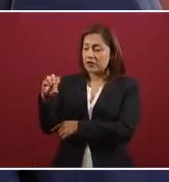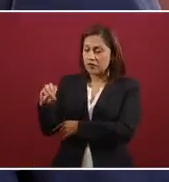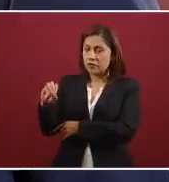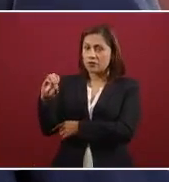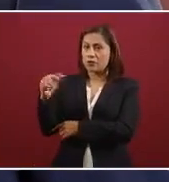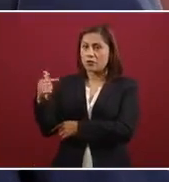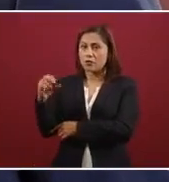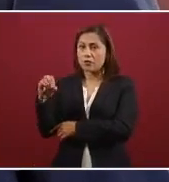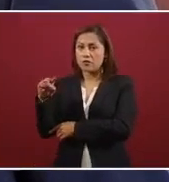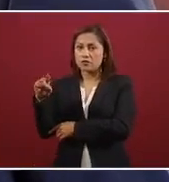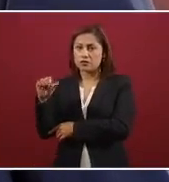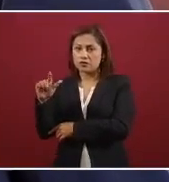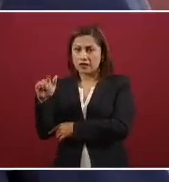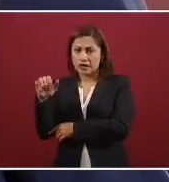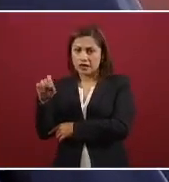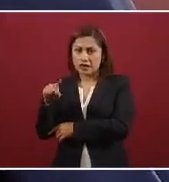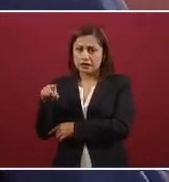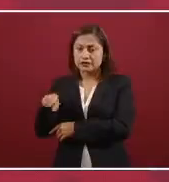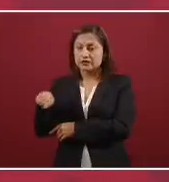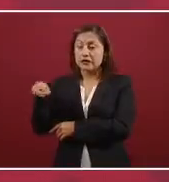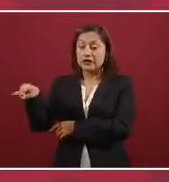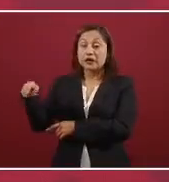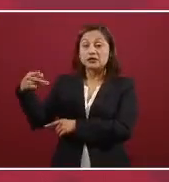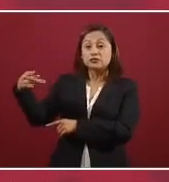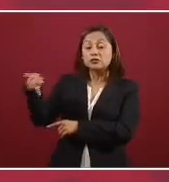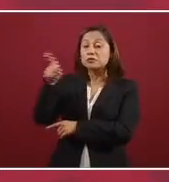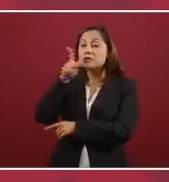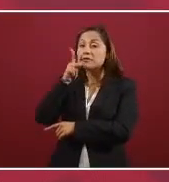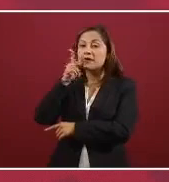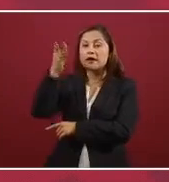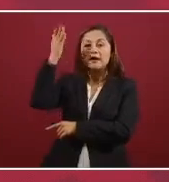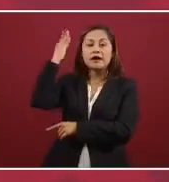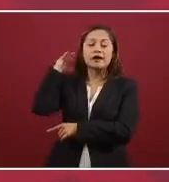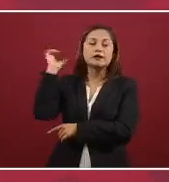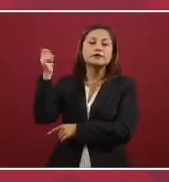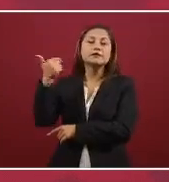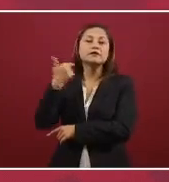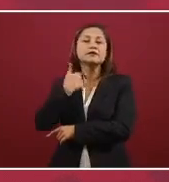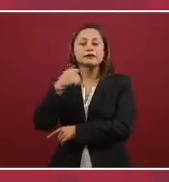papá, fue asesor de Salinas